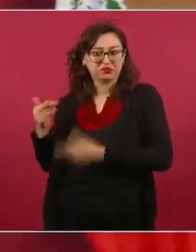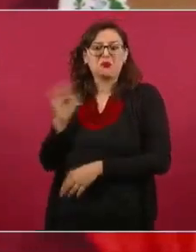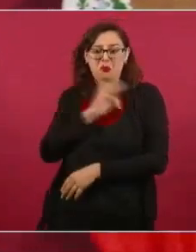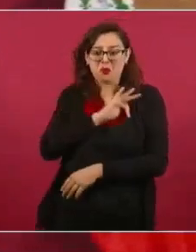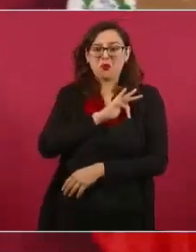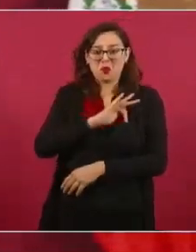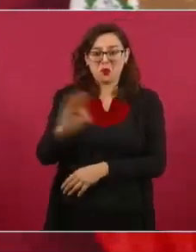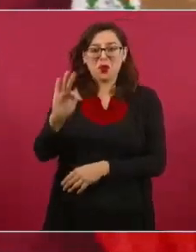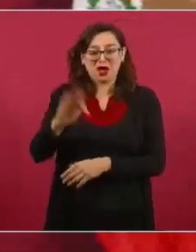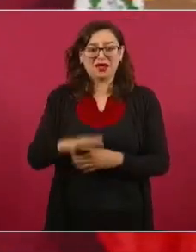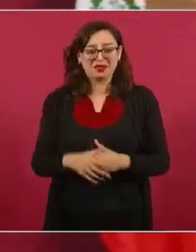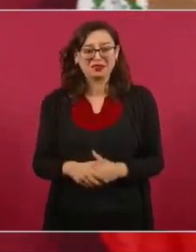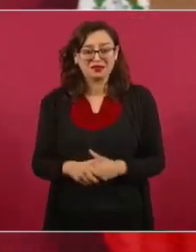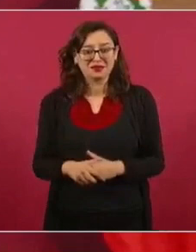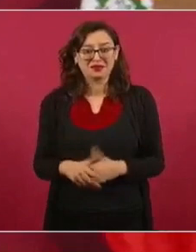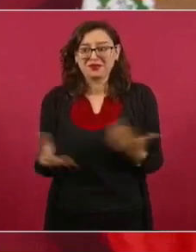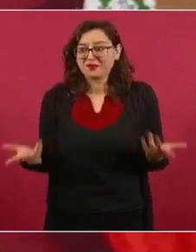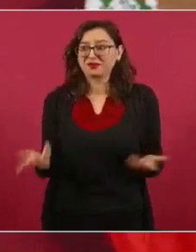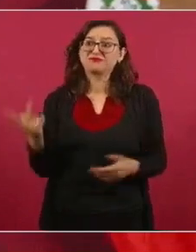nada en política